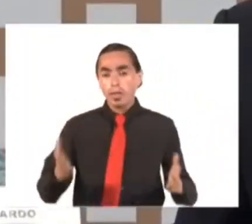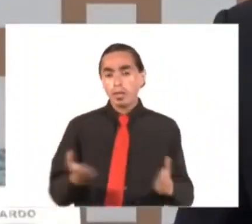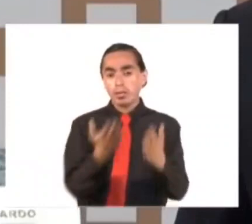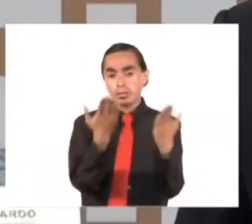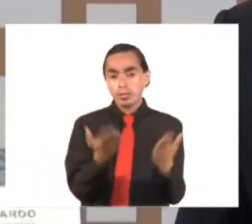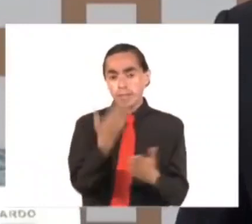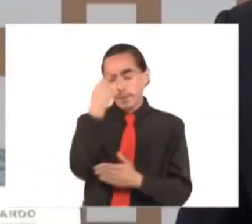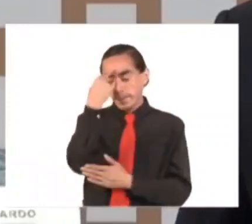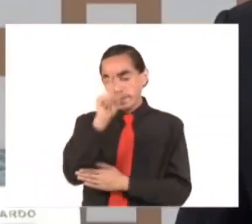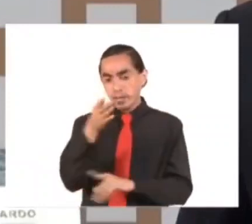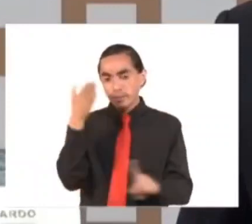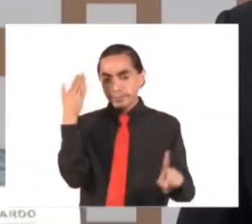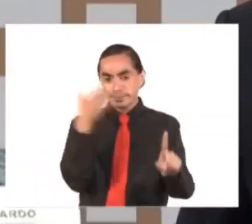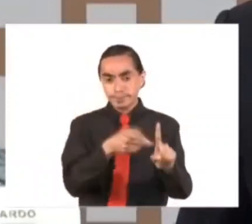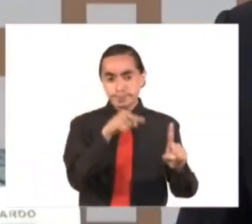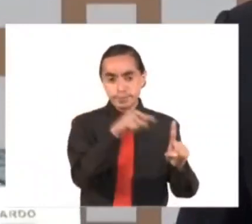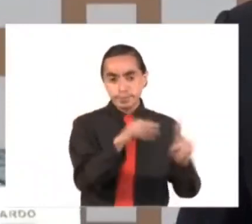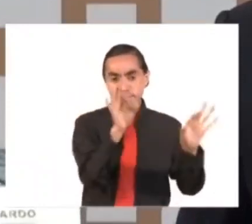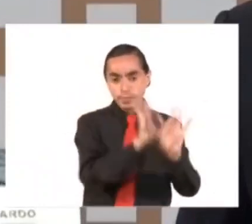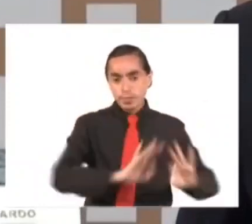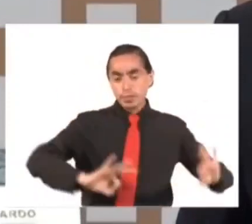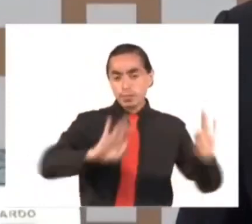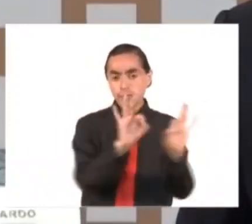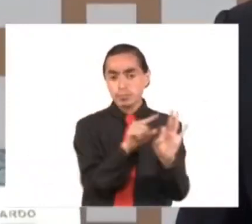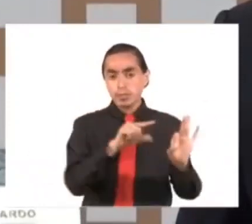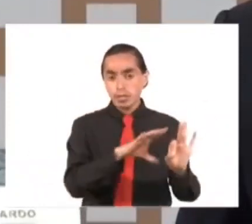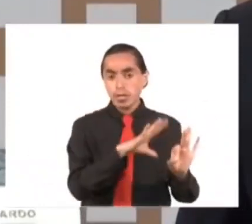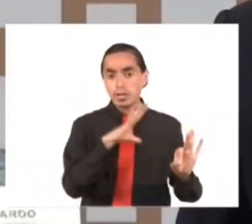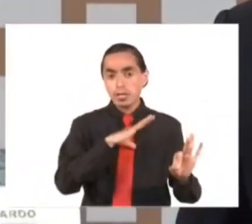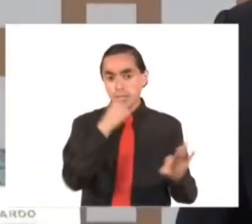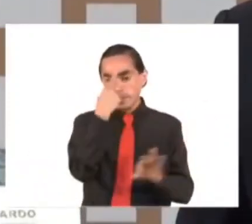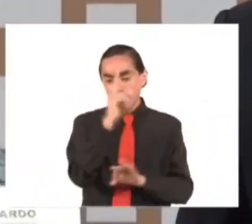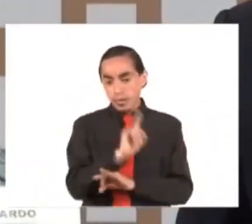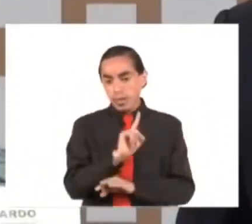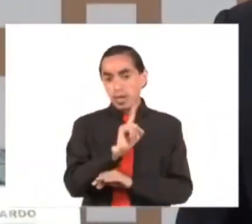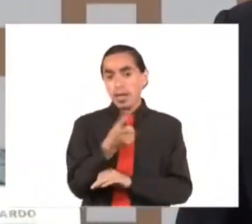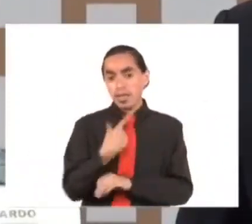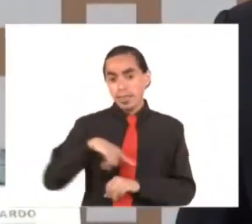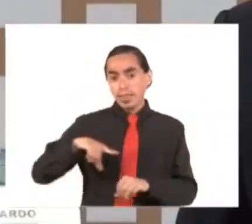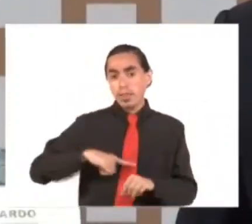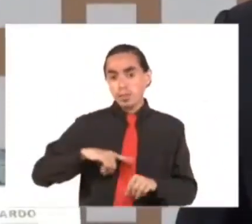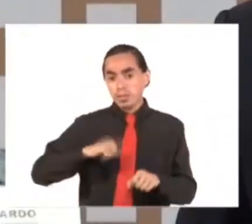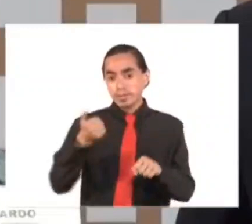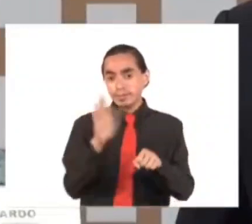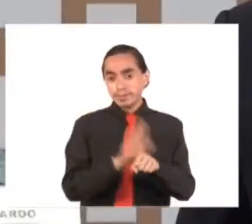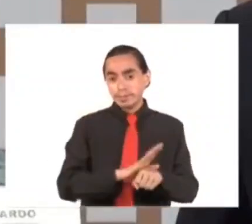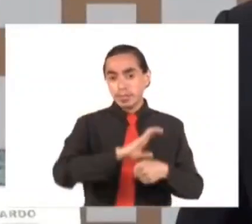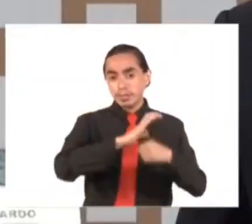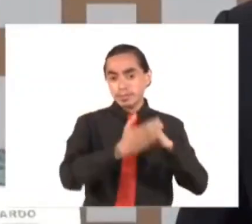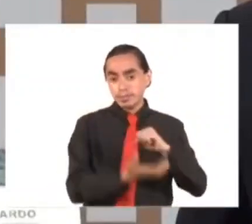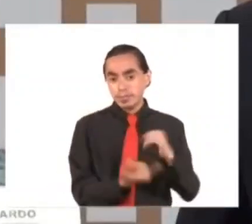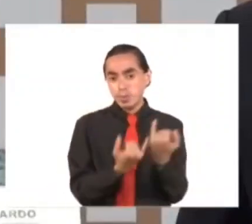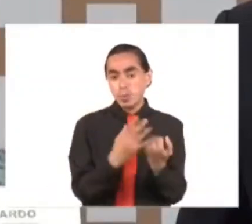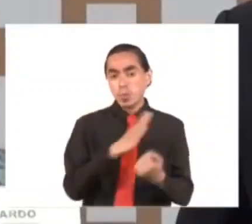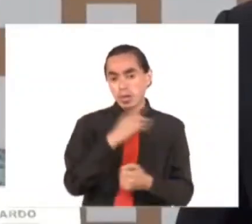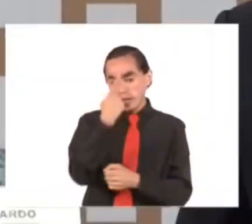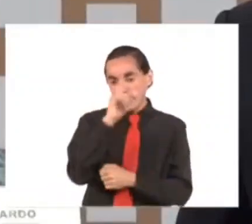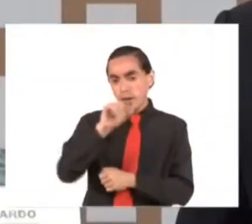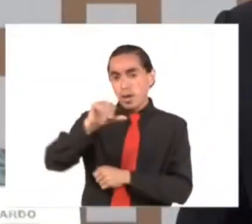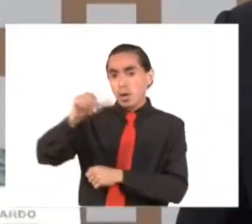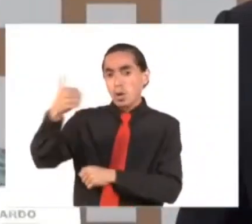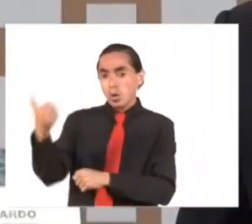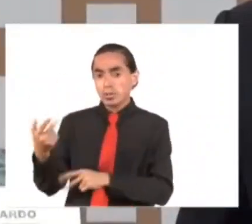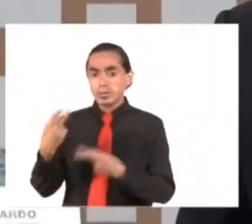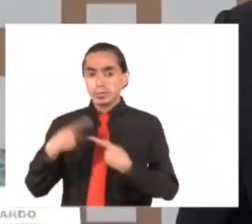muy importante para pues, lo que será el cierre de nuestro gobierno y también dejar muchas orientaciones para el